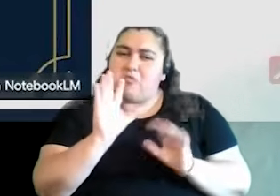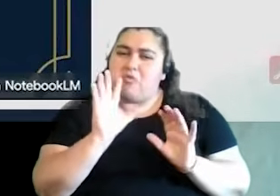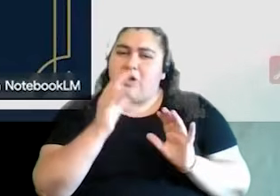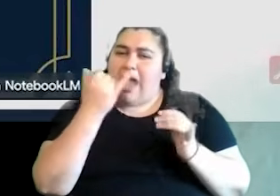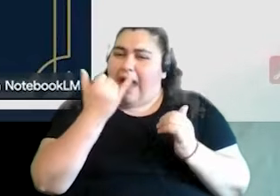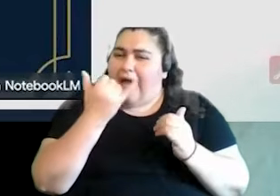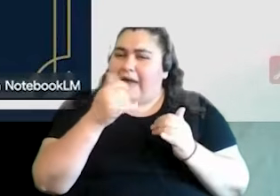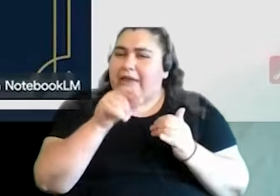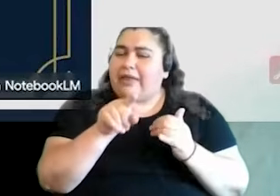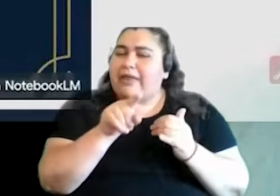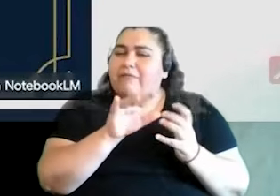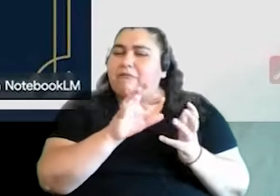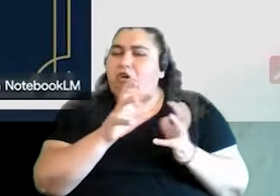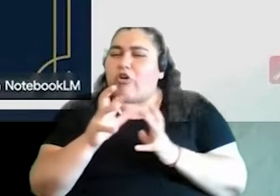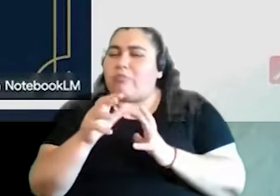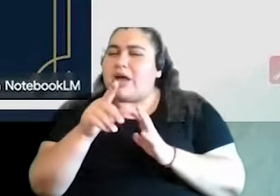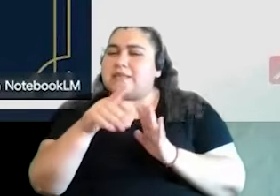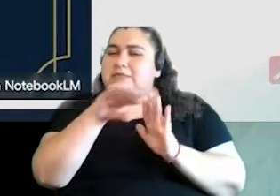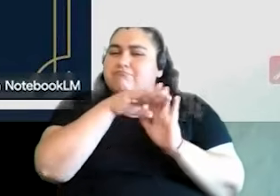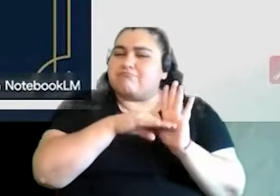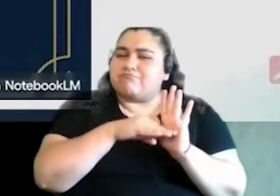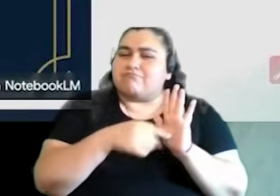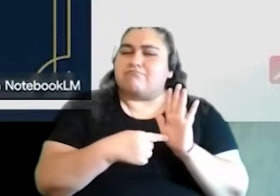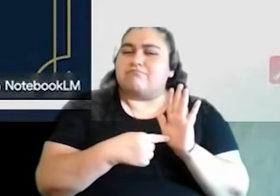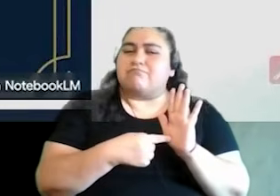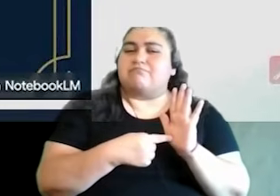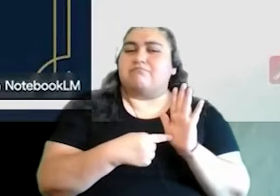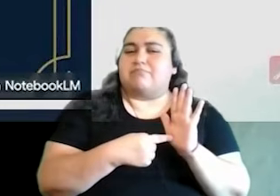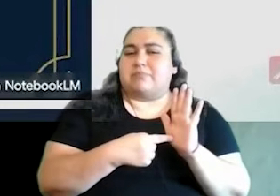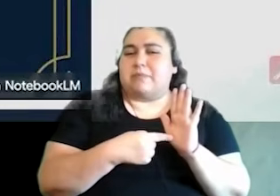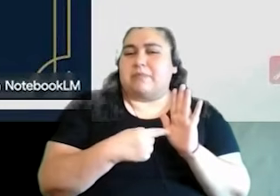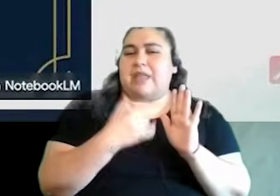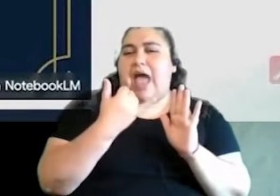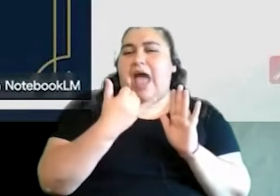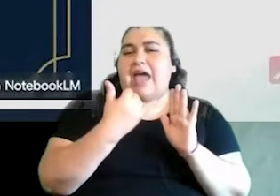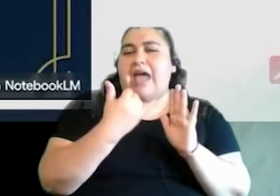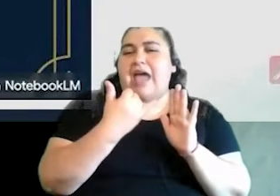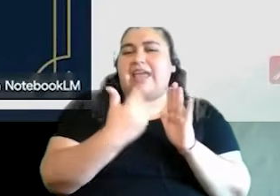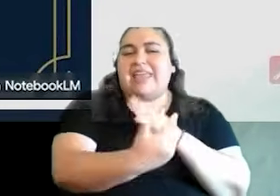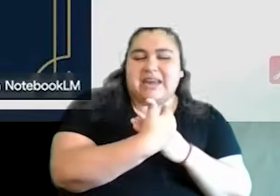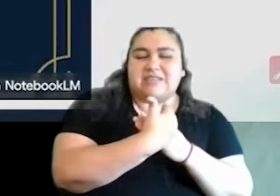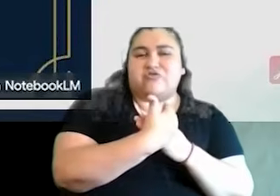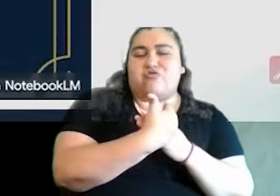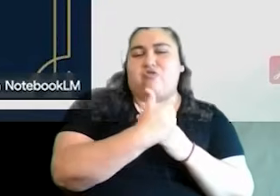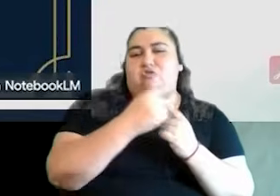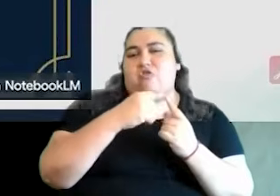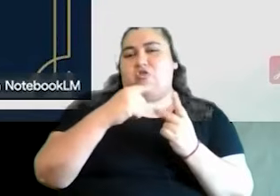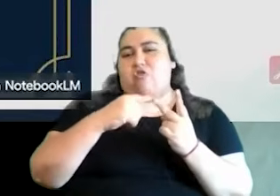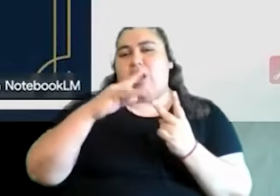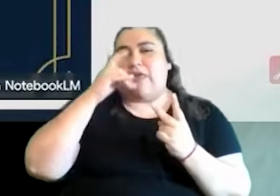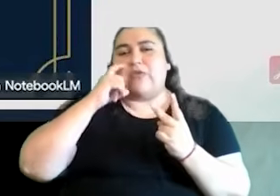por eh, conceptos de ingresos y de deducciones, compras o gastos.